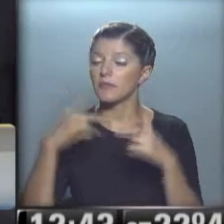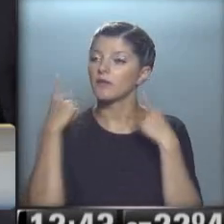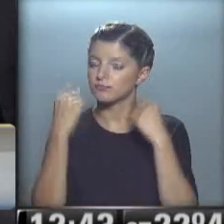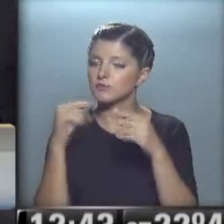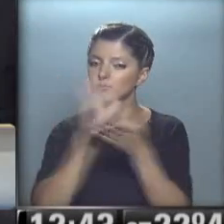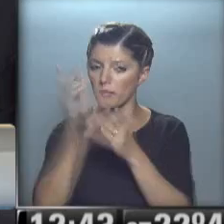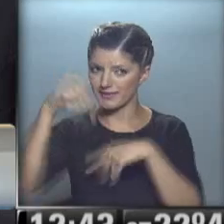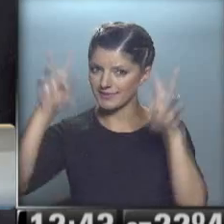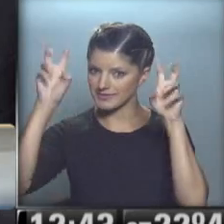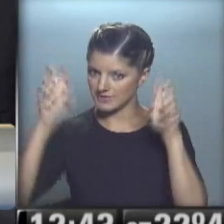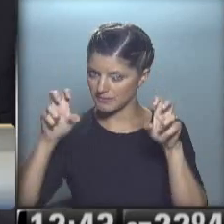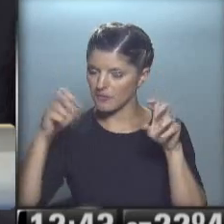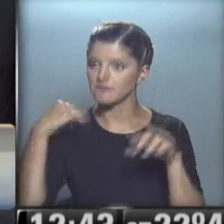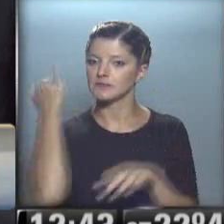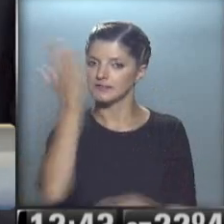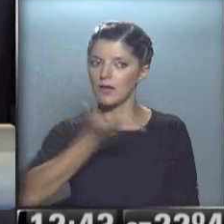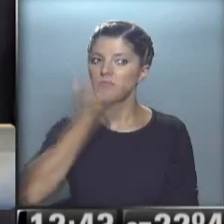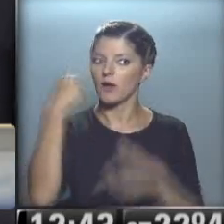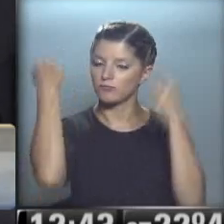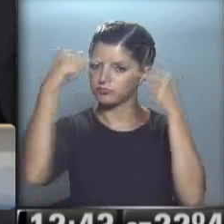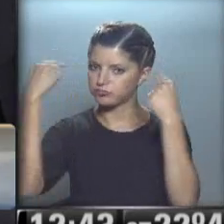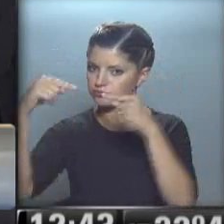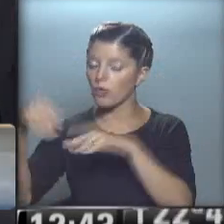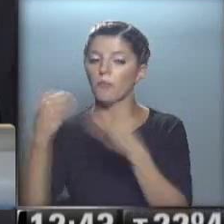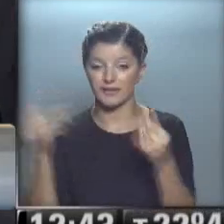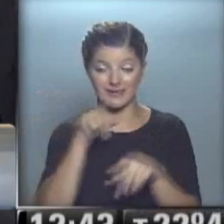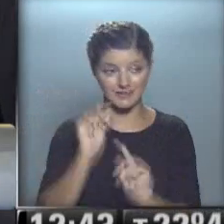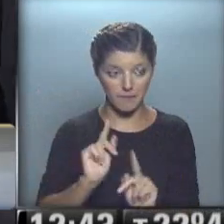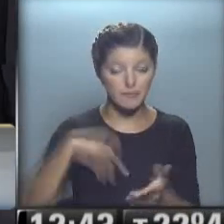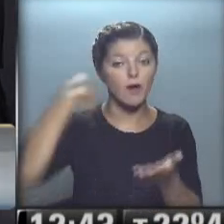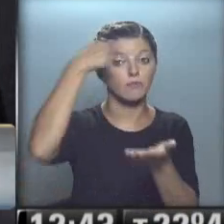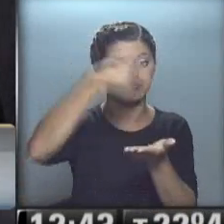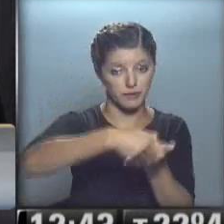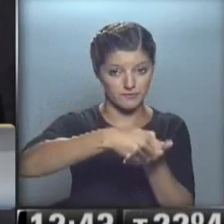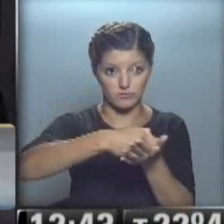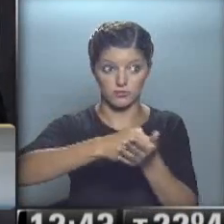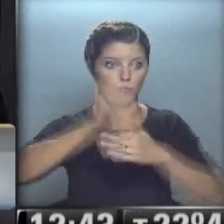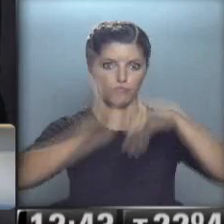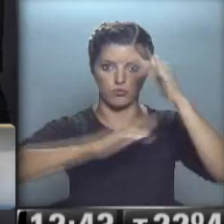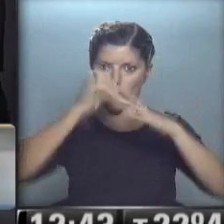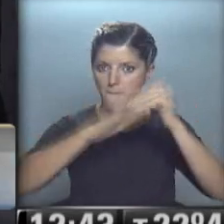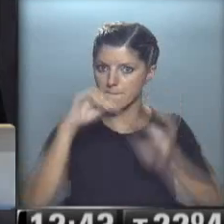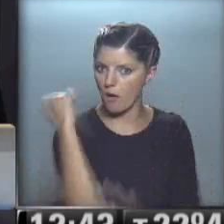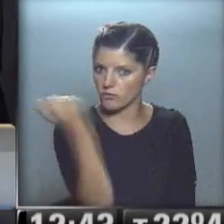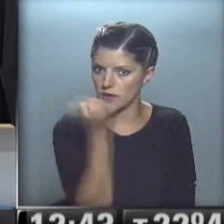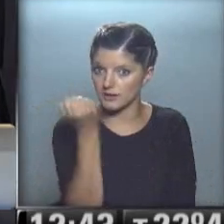sobre este sobre esta inversión Porque además es una inversión en infraestructura de magnitud obviamente estando en Cuba se descuenta es un puerto de